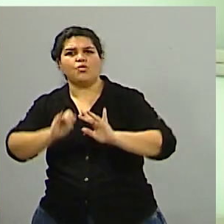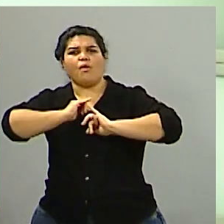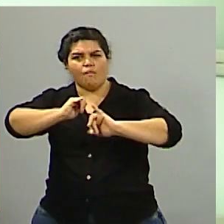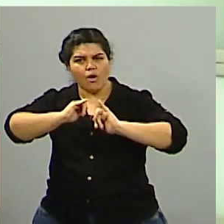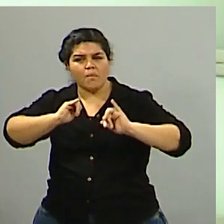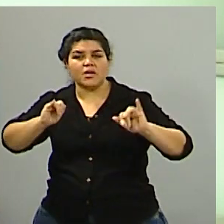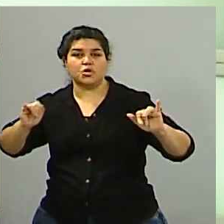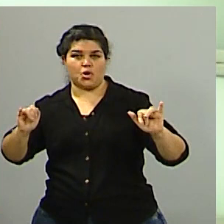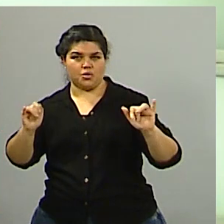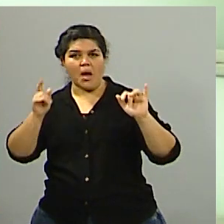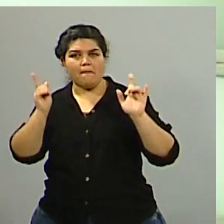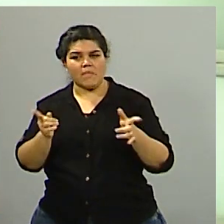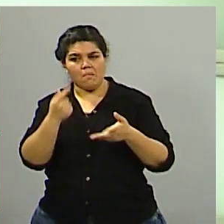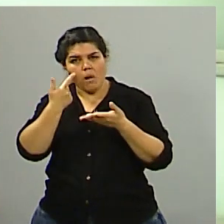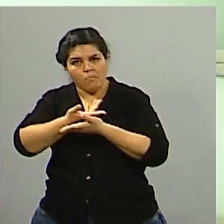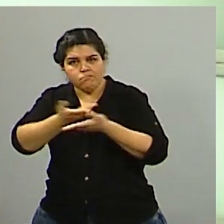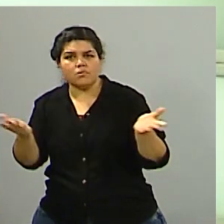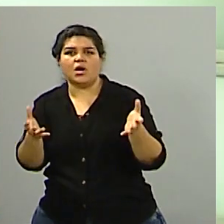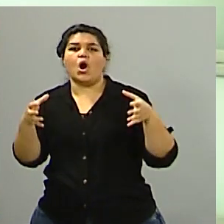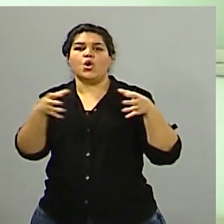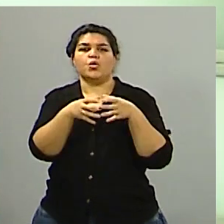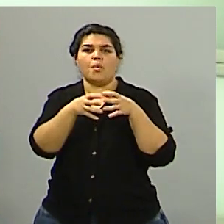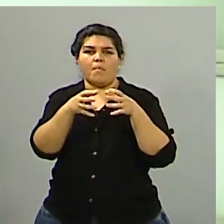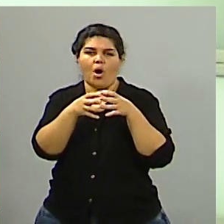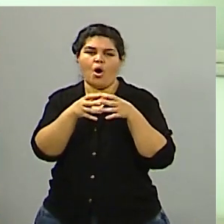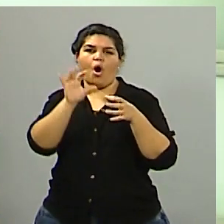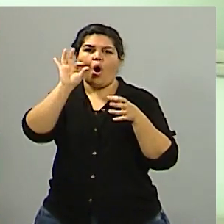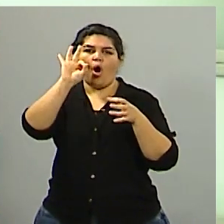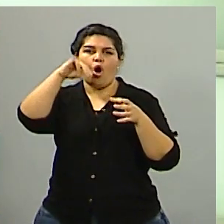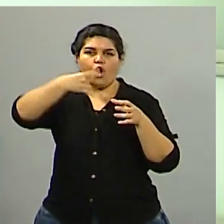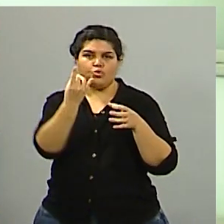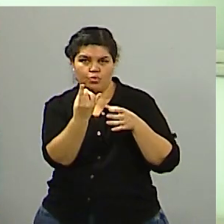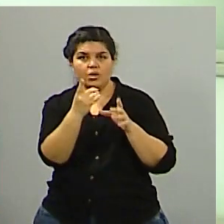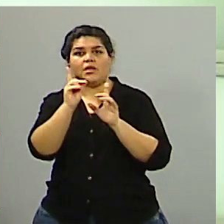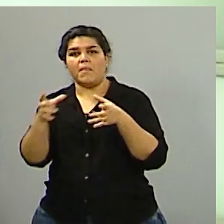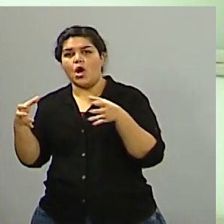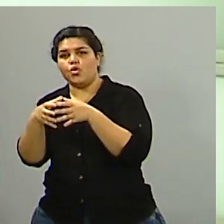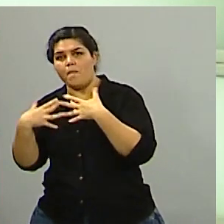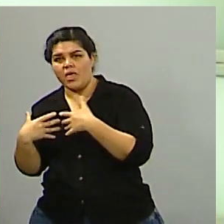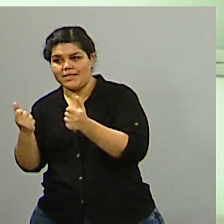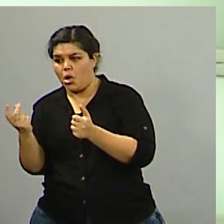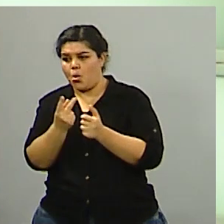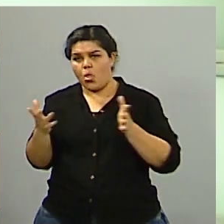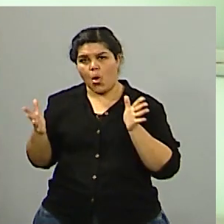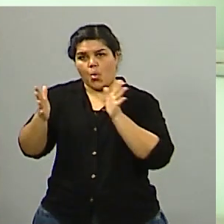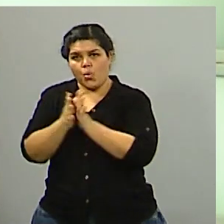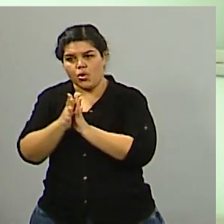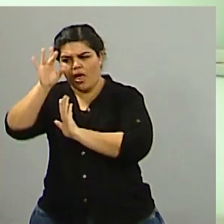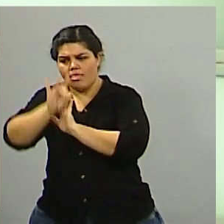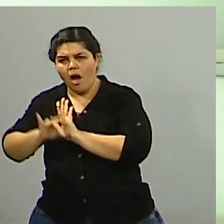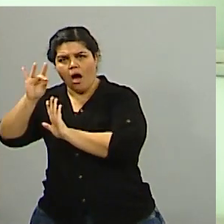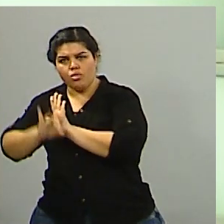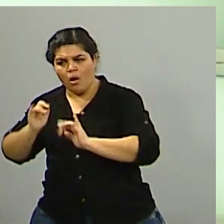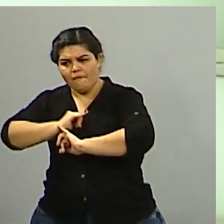la Organización de Naciones Unidas, la ONU, también la Organización Mundial de la Salud, y con un registro que habla, por ejemplo, en la Argentina de